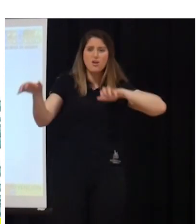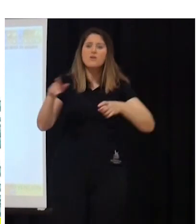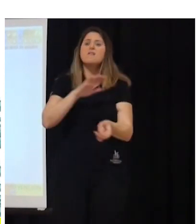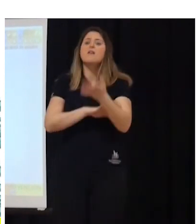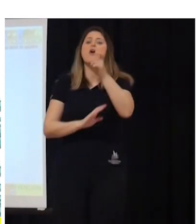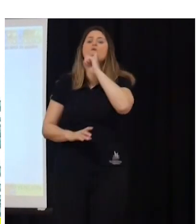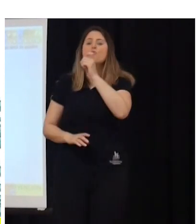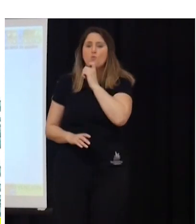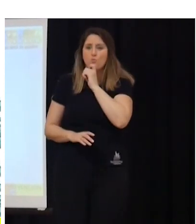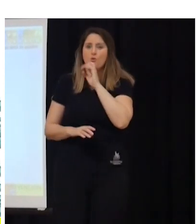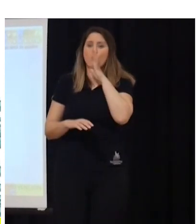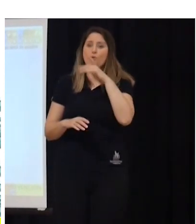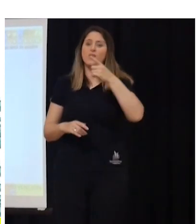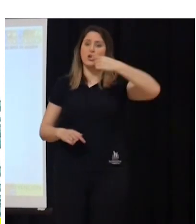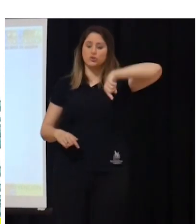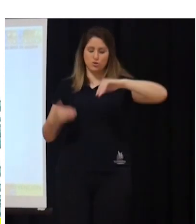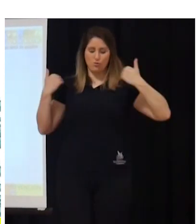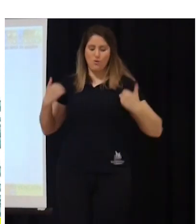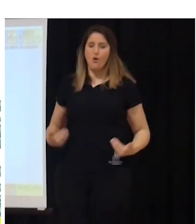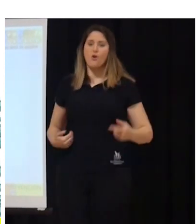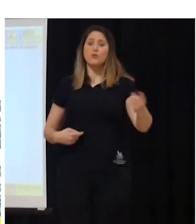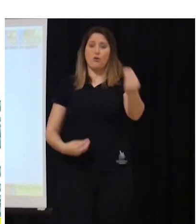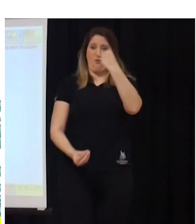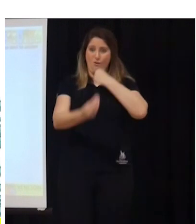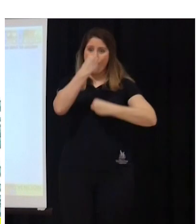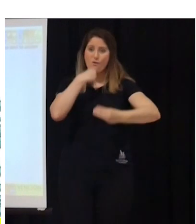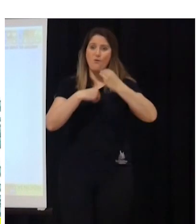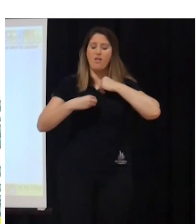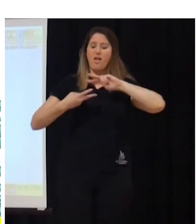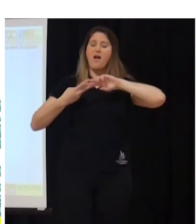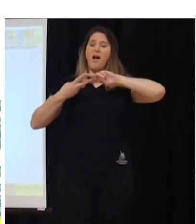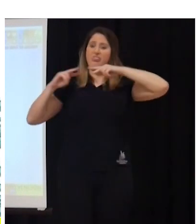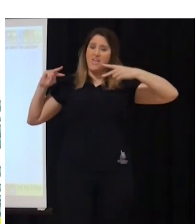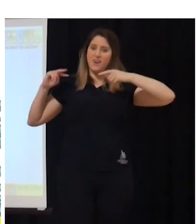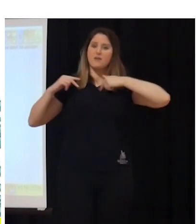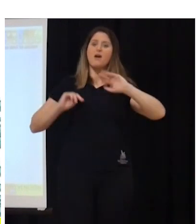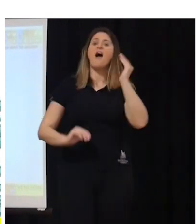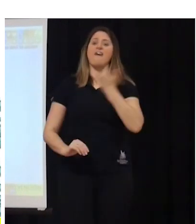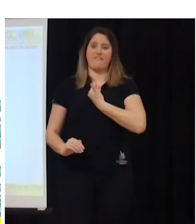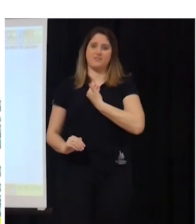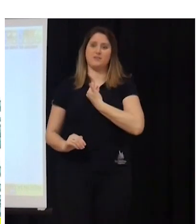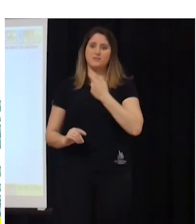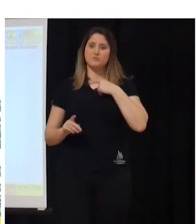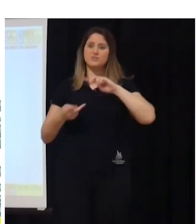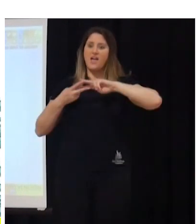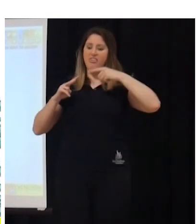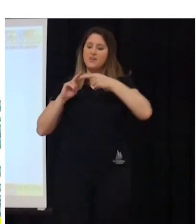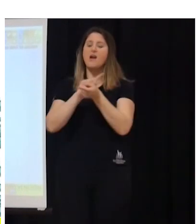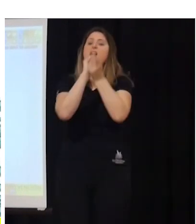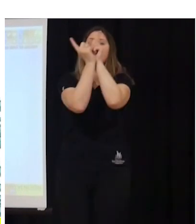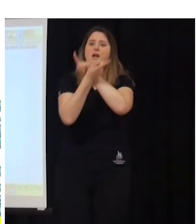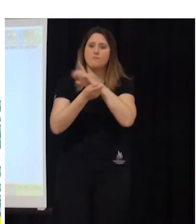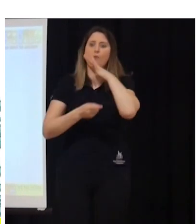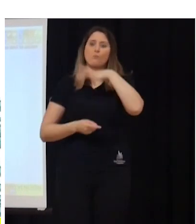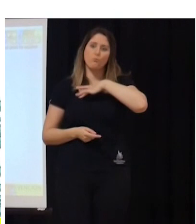producirán porque determinados factores incidan sobre nuestro ADN y alteren el código genético que traíamos